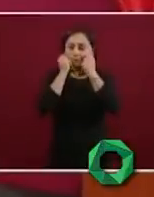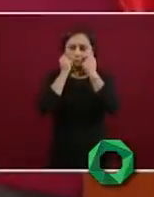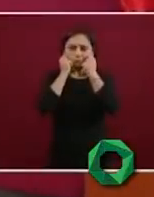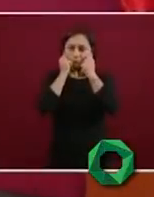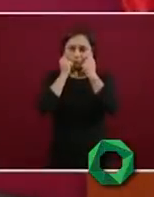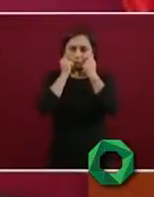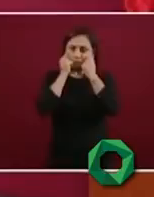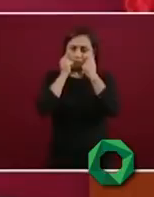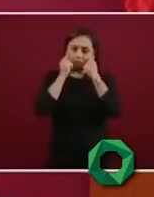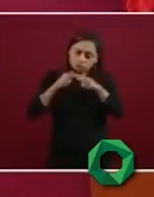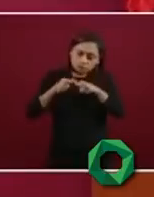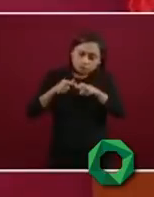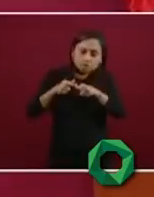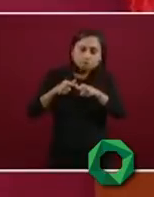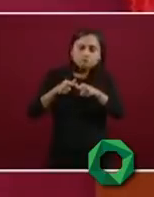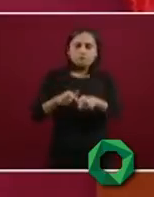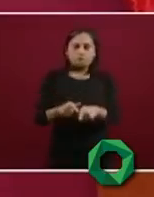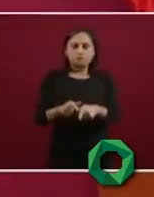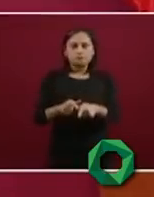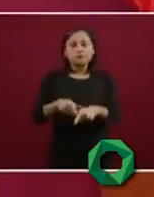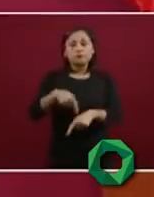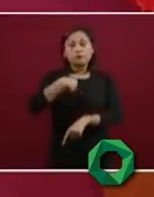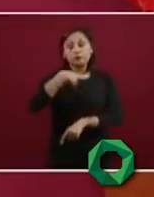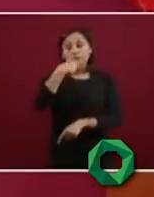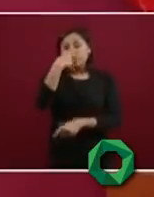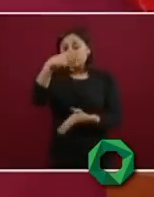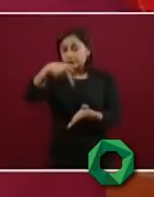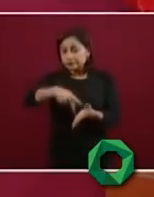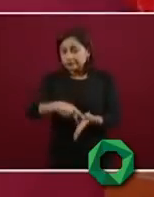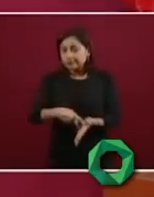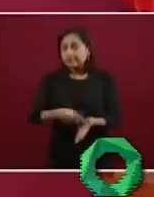y reafirmo qué